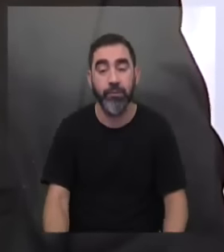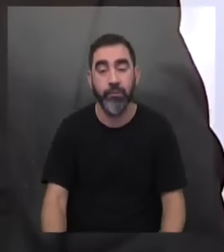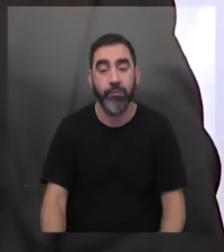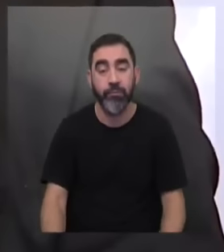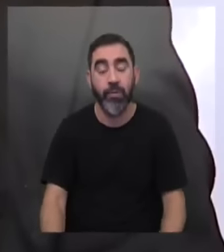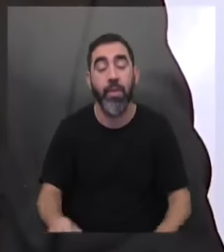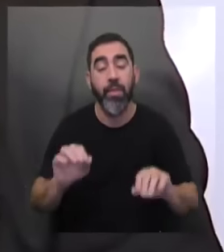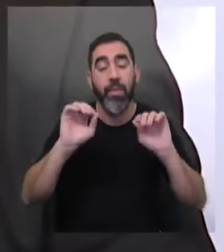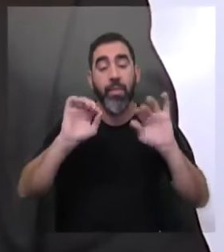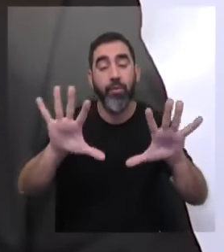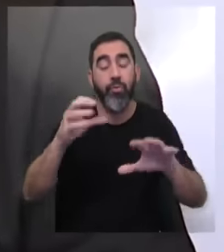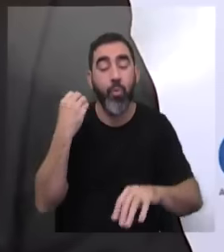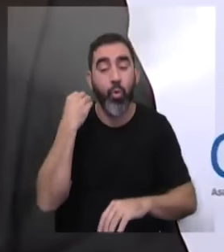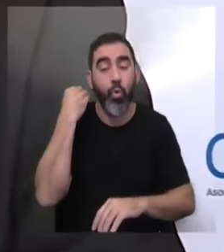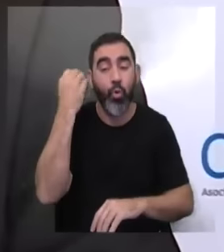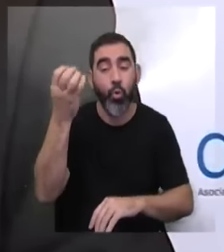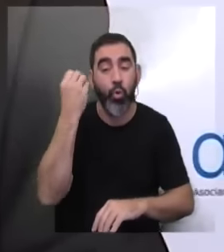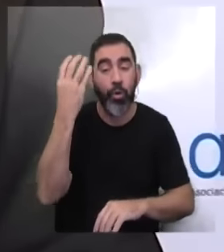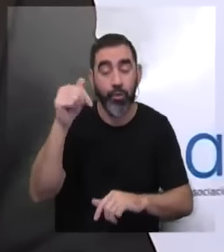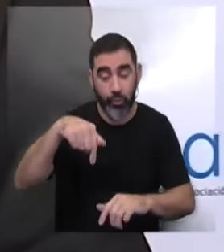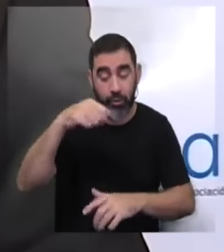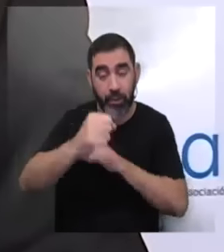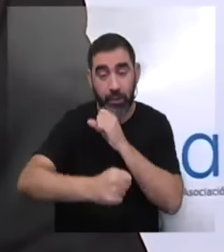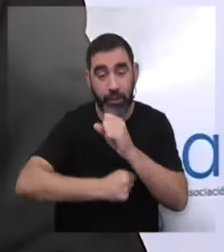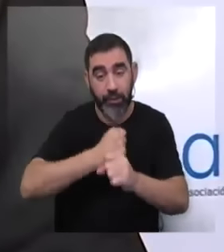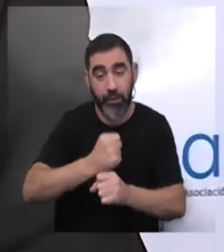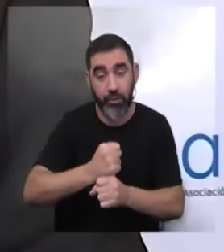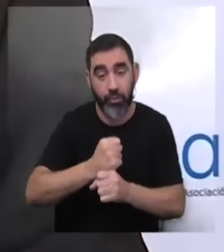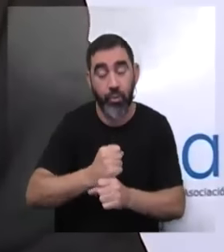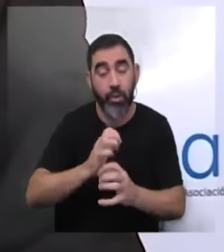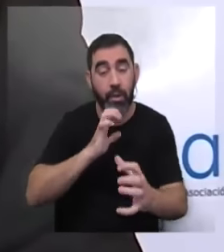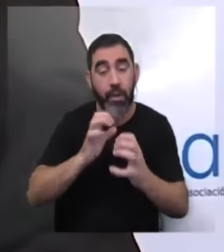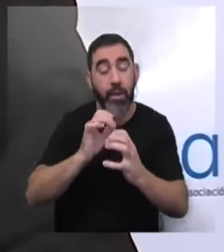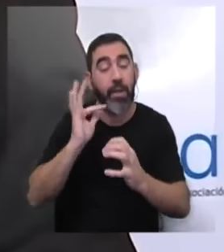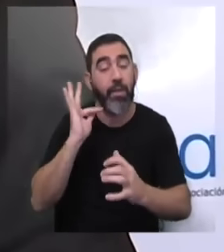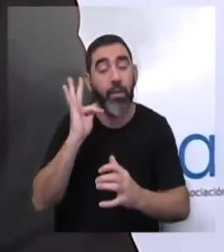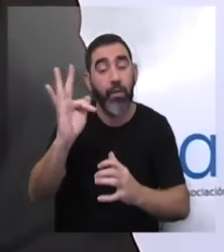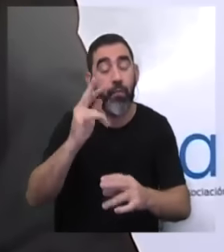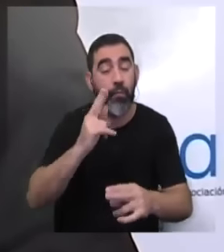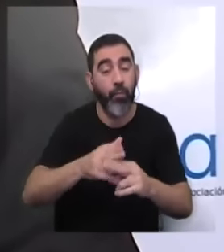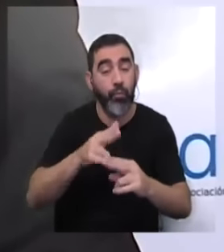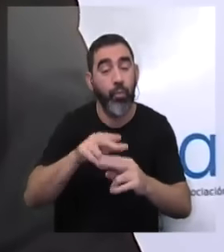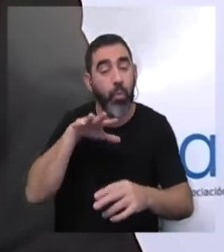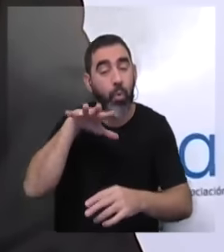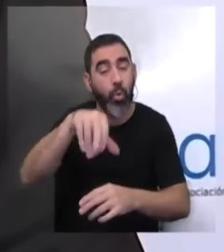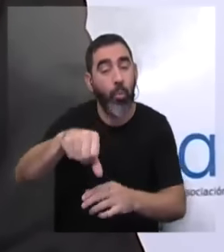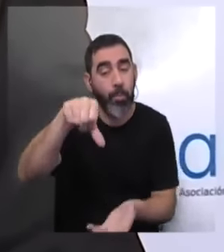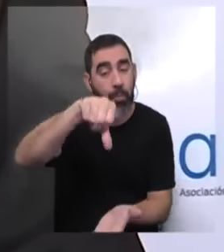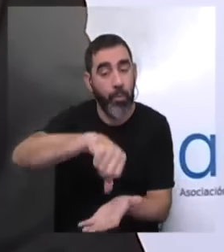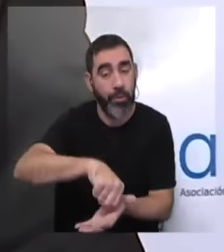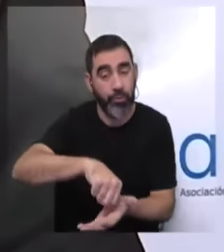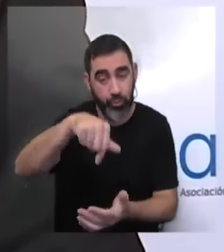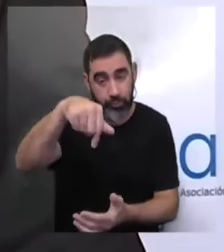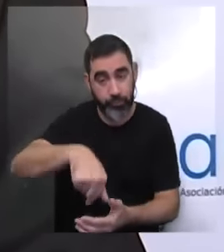el décimo congreso deán renovables este año llamado energía del futuro por un compromiso nacional